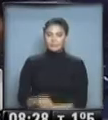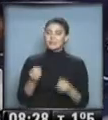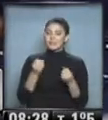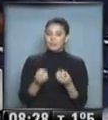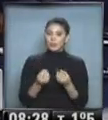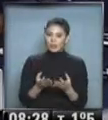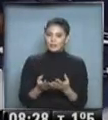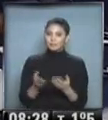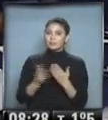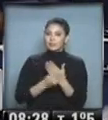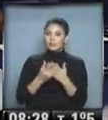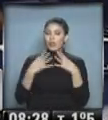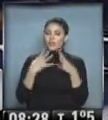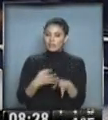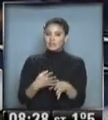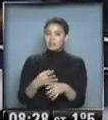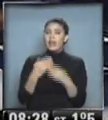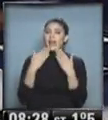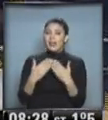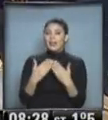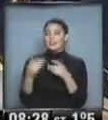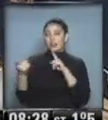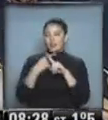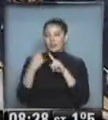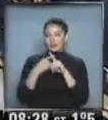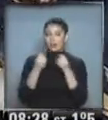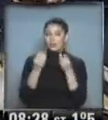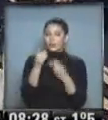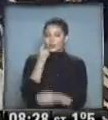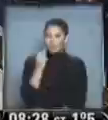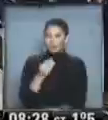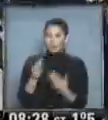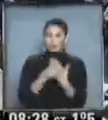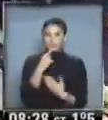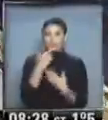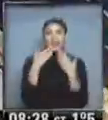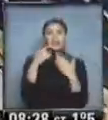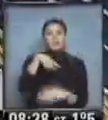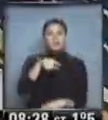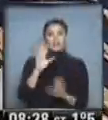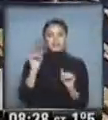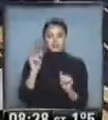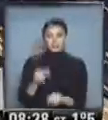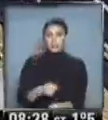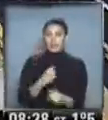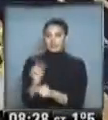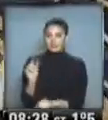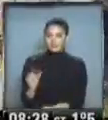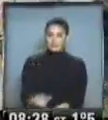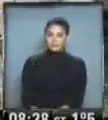bien, Ministro de Defensa Agustín Rossi, muchas gracias por este contacto. Buenos días. Bueno, muchas gracias a usted. Adiós. Hasta luego.